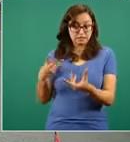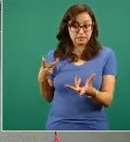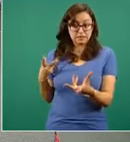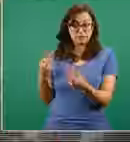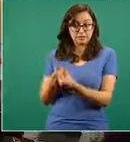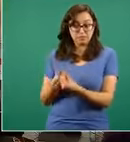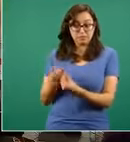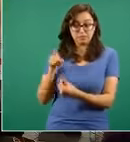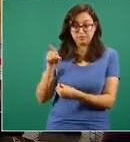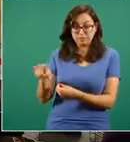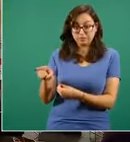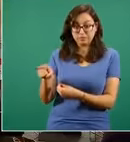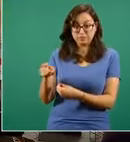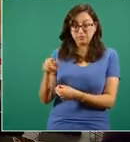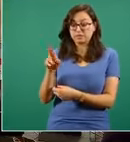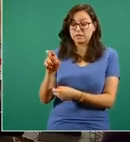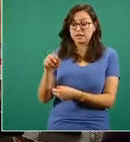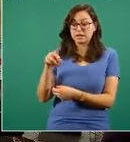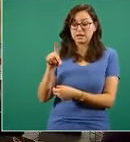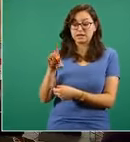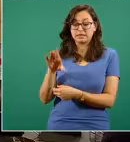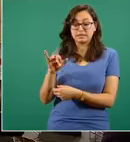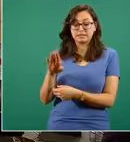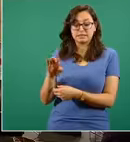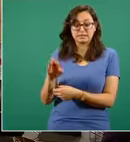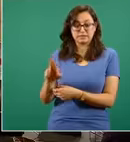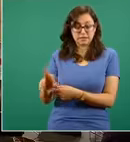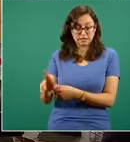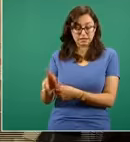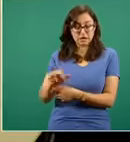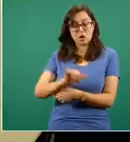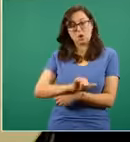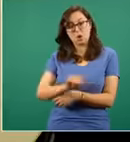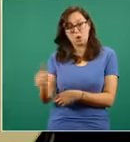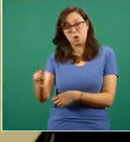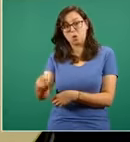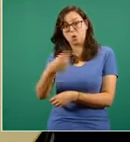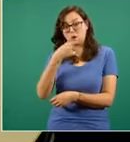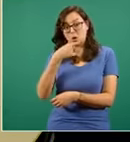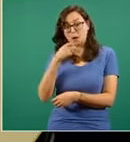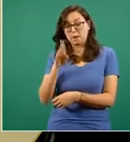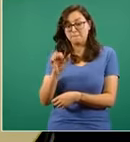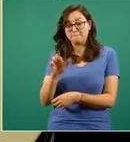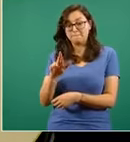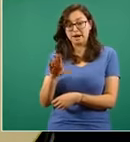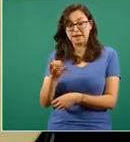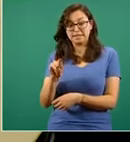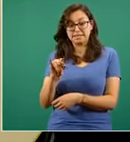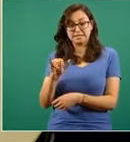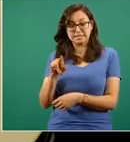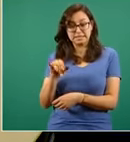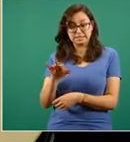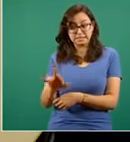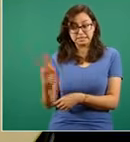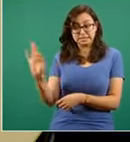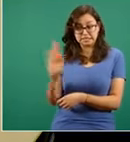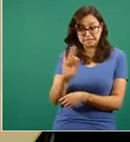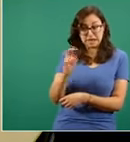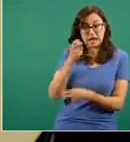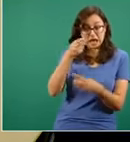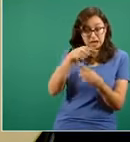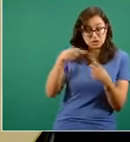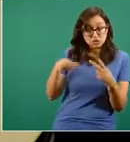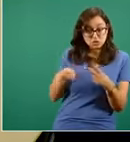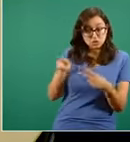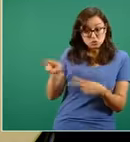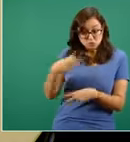basa en el Remdesivir y otro medicamento que se llama Baricitinib, si no me equivoco. Si son estos los